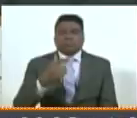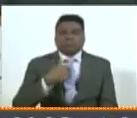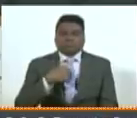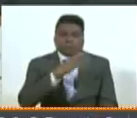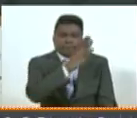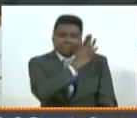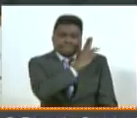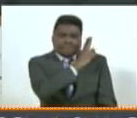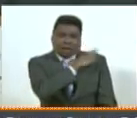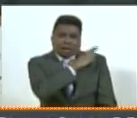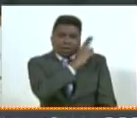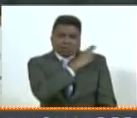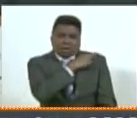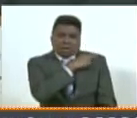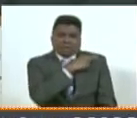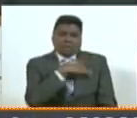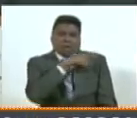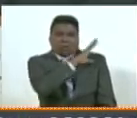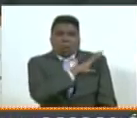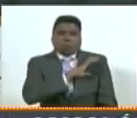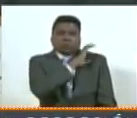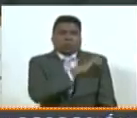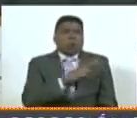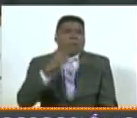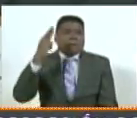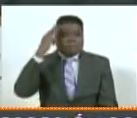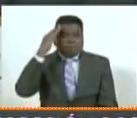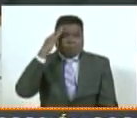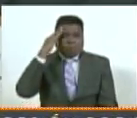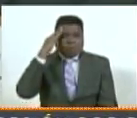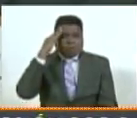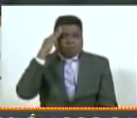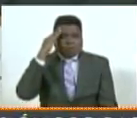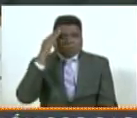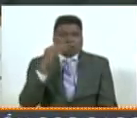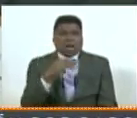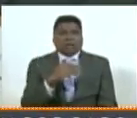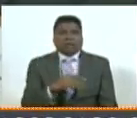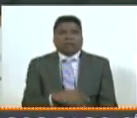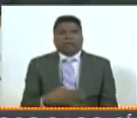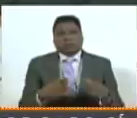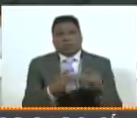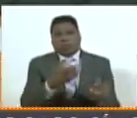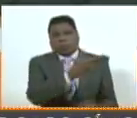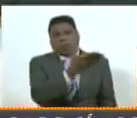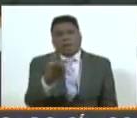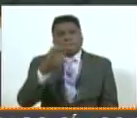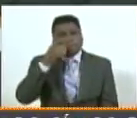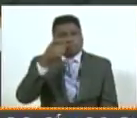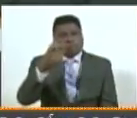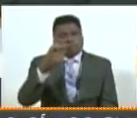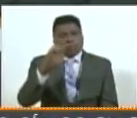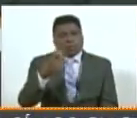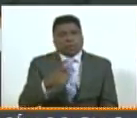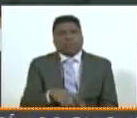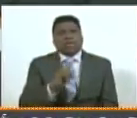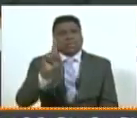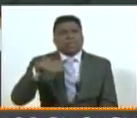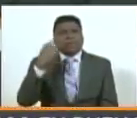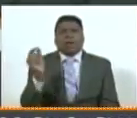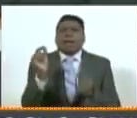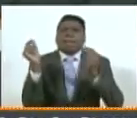Consejo moral republicano órgano de expresión el poder ciudadano luego de la respectiva